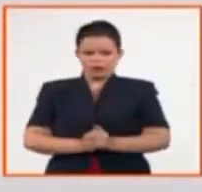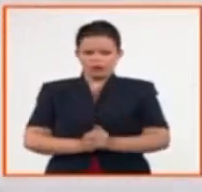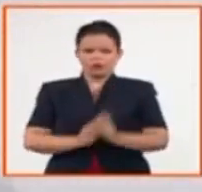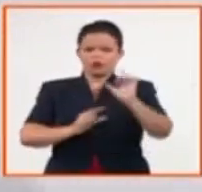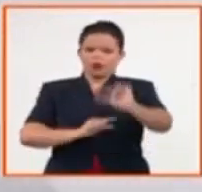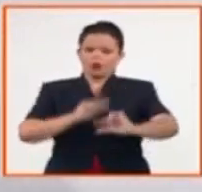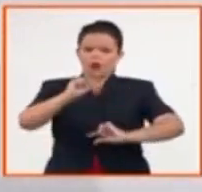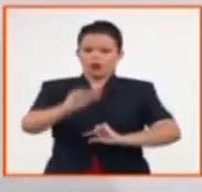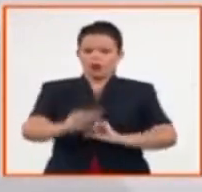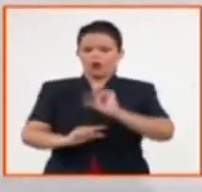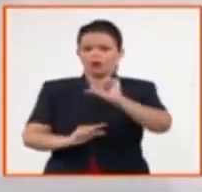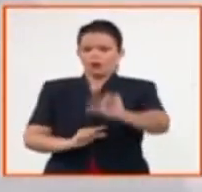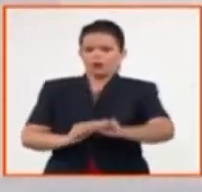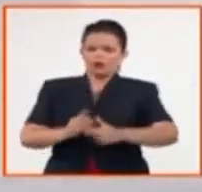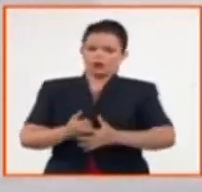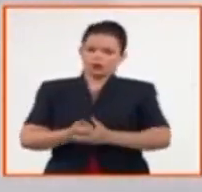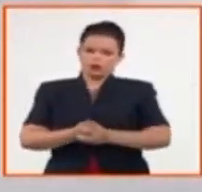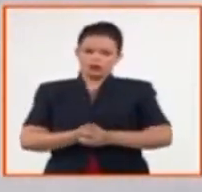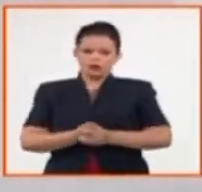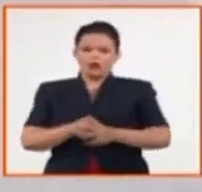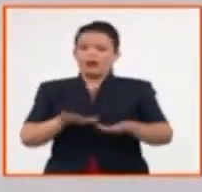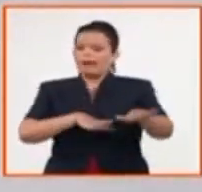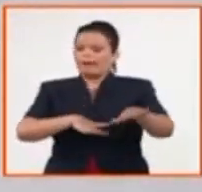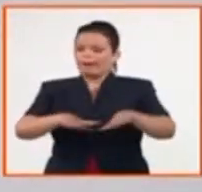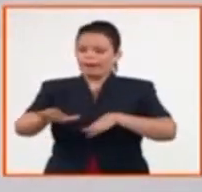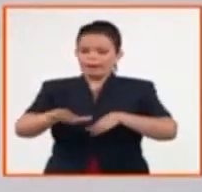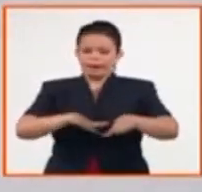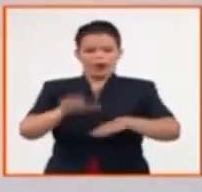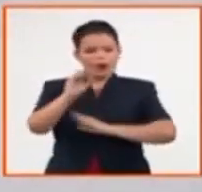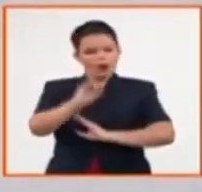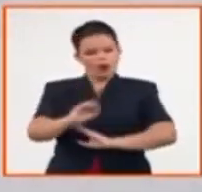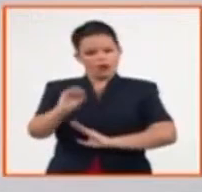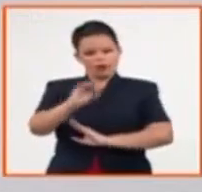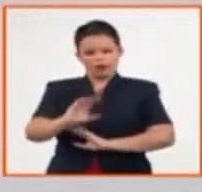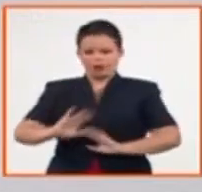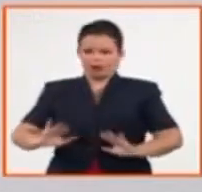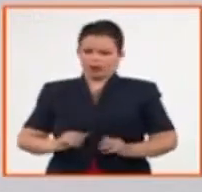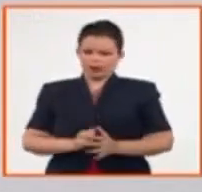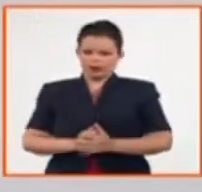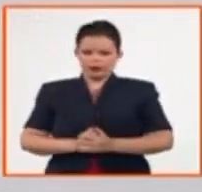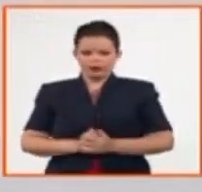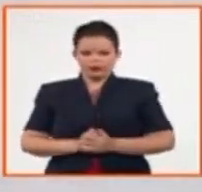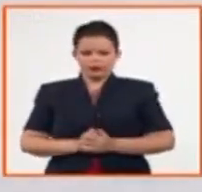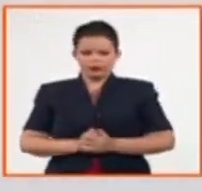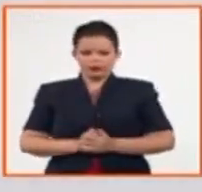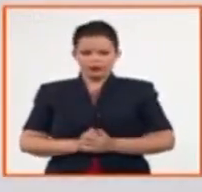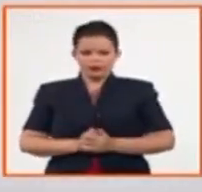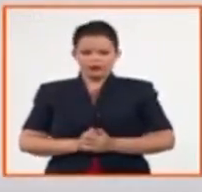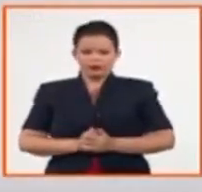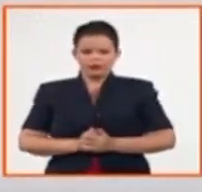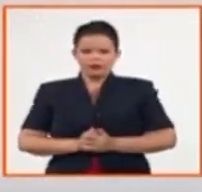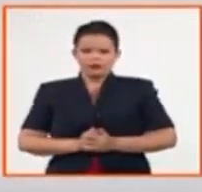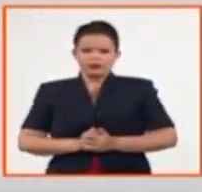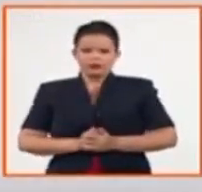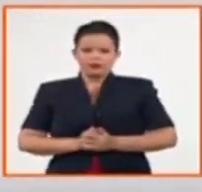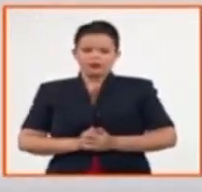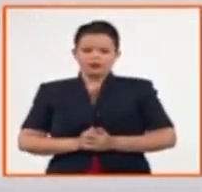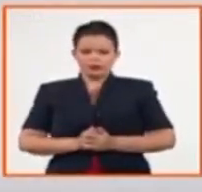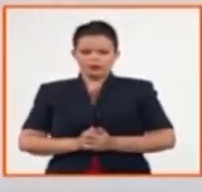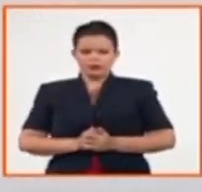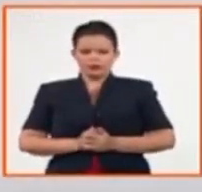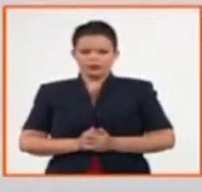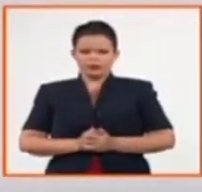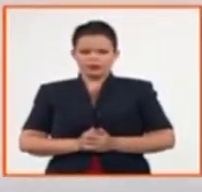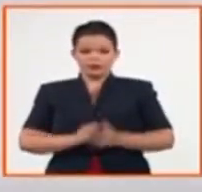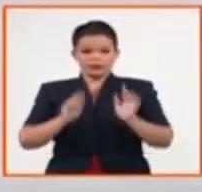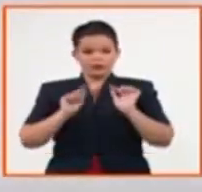pasos que se organizaron. No constituye una condición para asistir a nuestras instituciones educativas cuando se